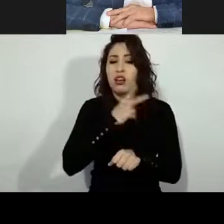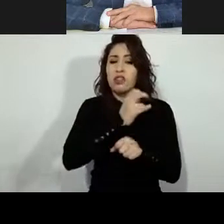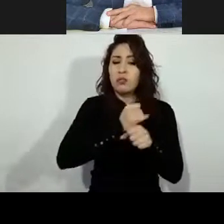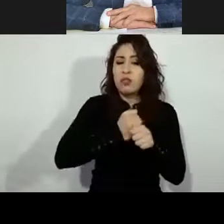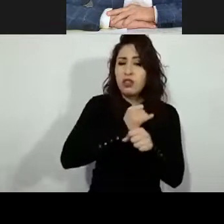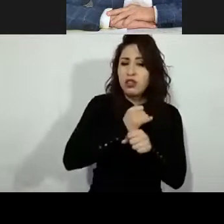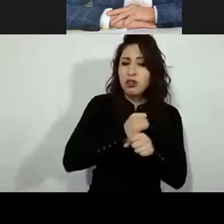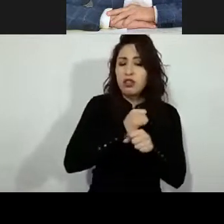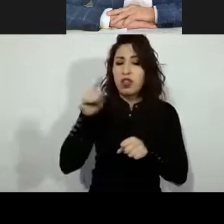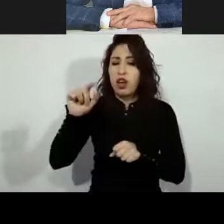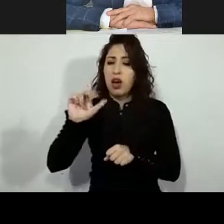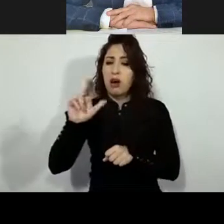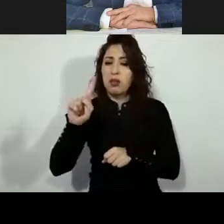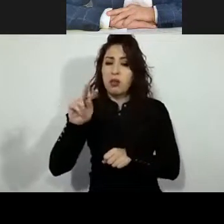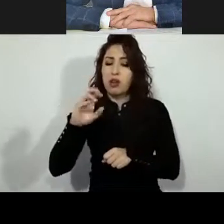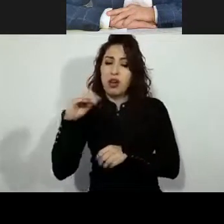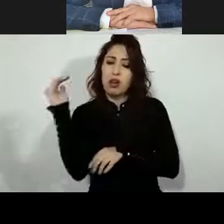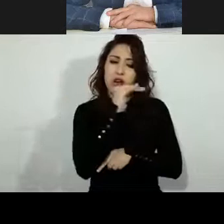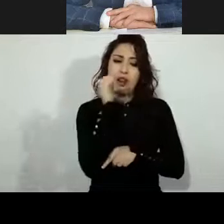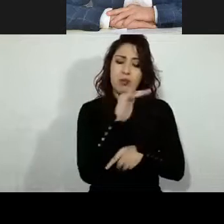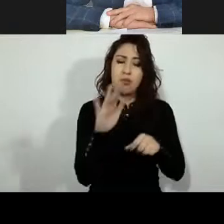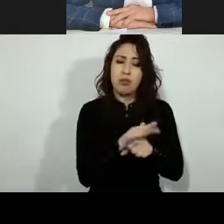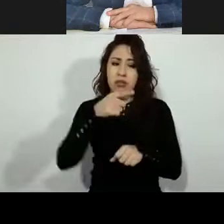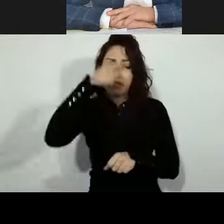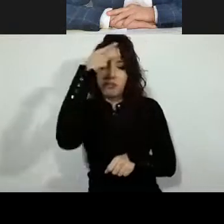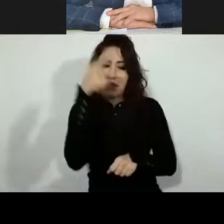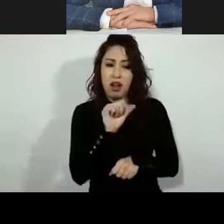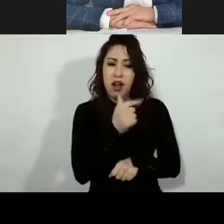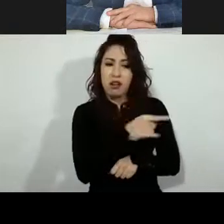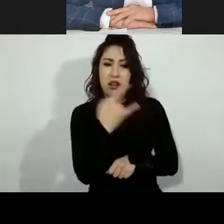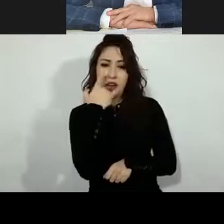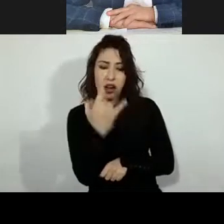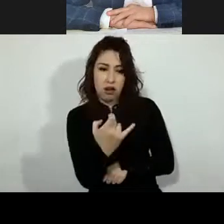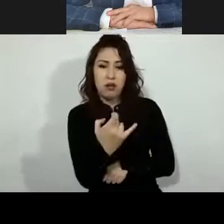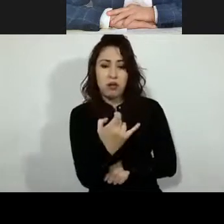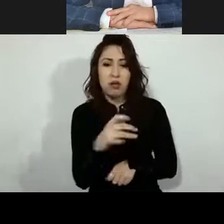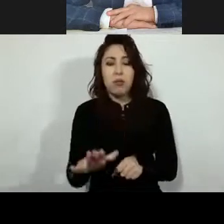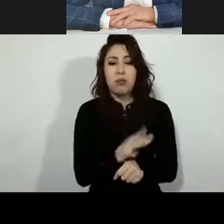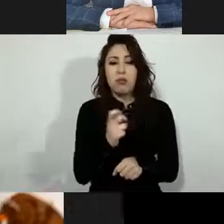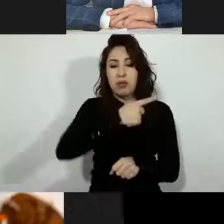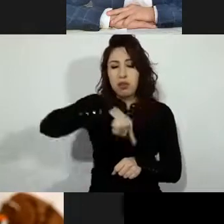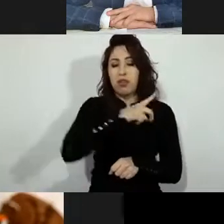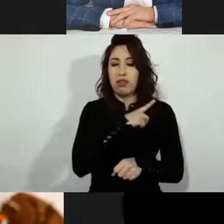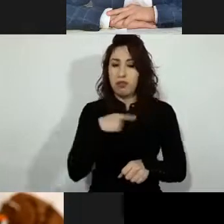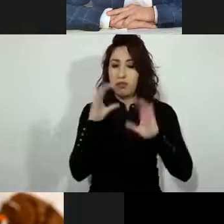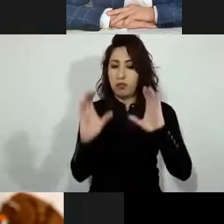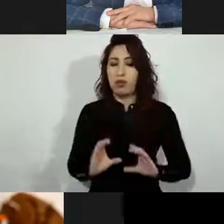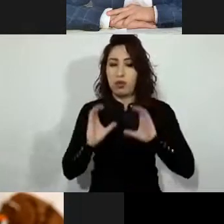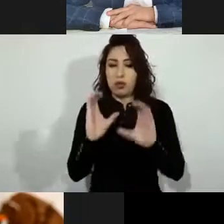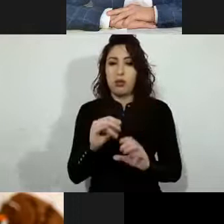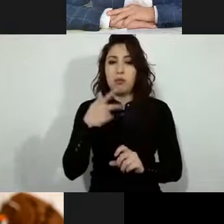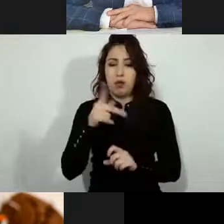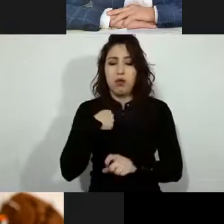supuesto en caso de haber responsabilidades pues estarlas señalando, por eso el tema nuestro del manual administrativo. Pues estaremos muy de